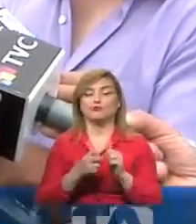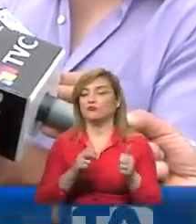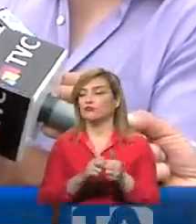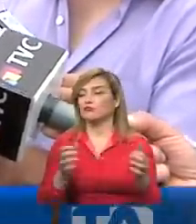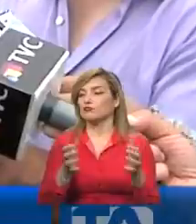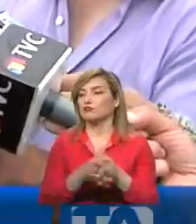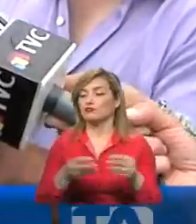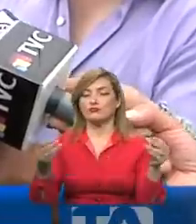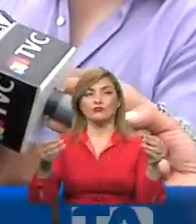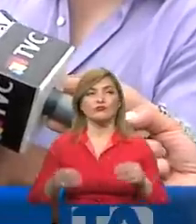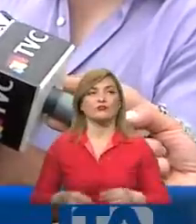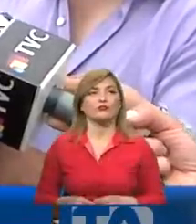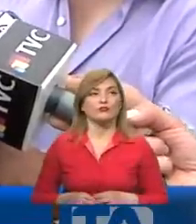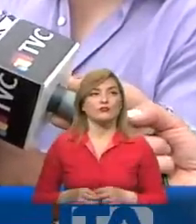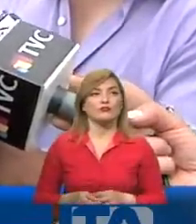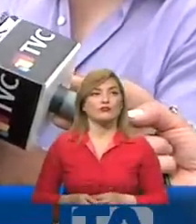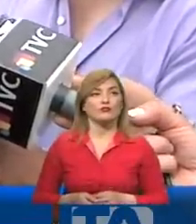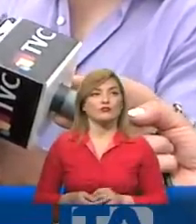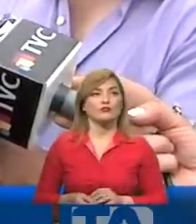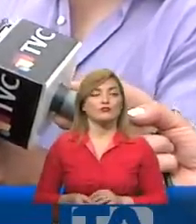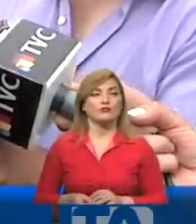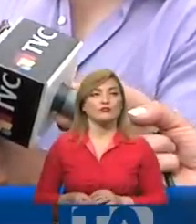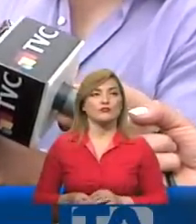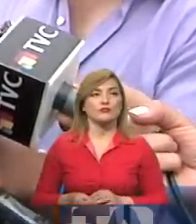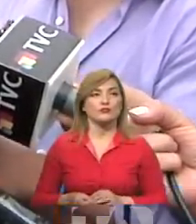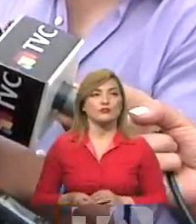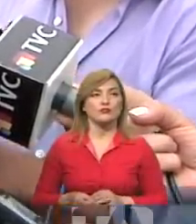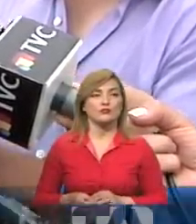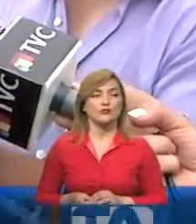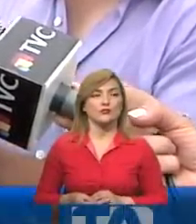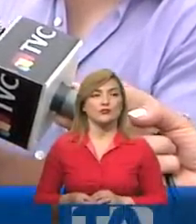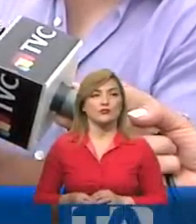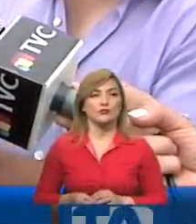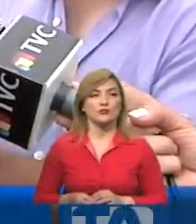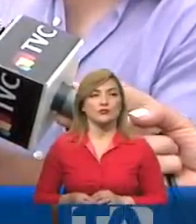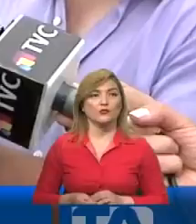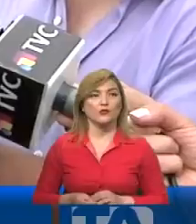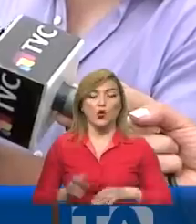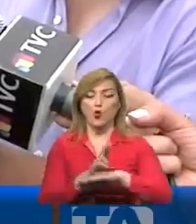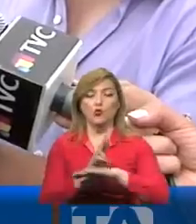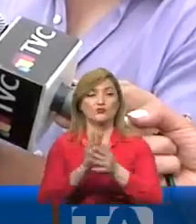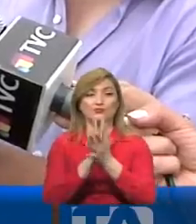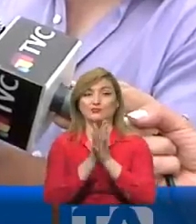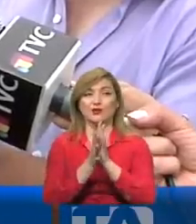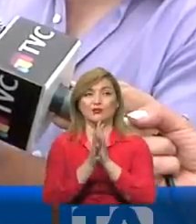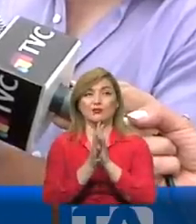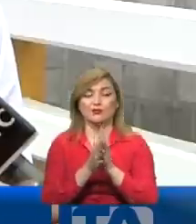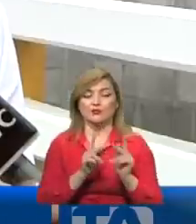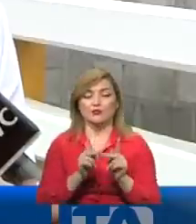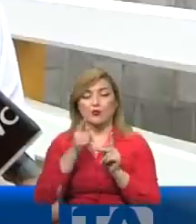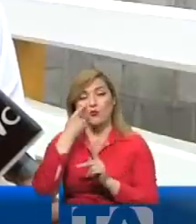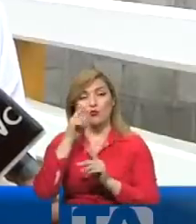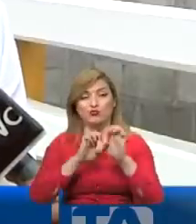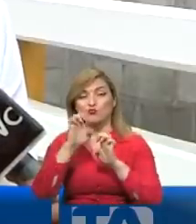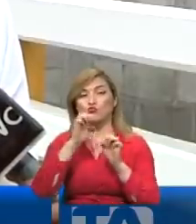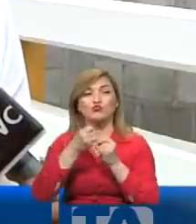tema sanitario en los lixiviados. No se está utilizando, pero ya está listo y se están realizando las últimas pruebas. Ya